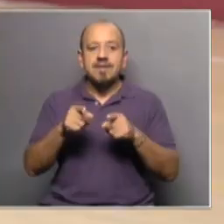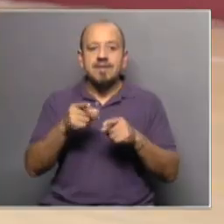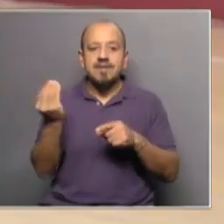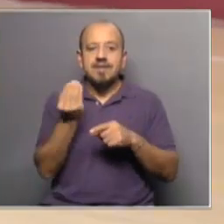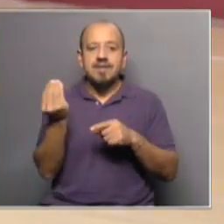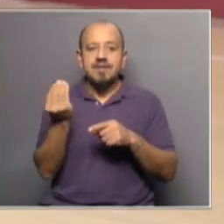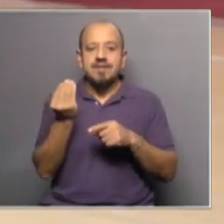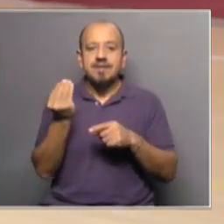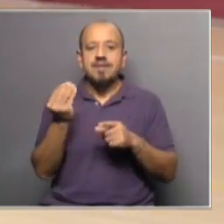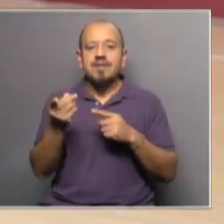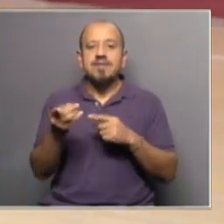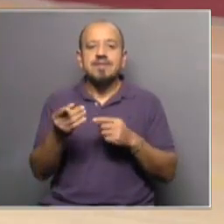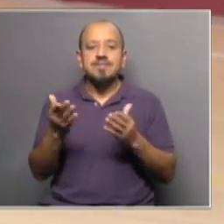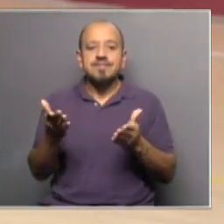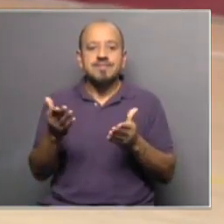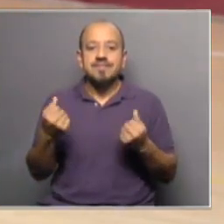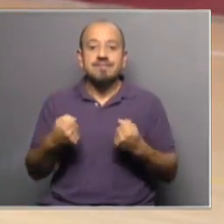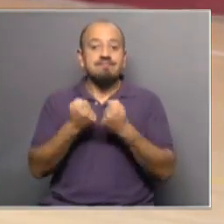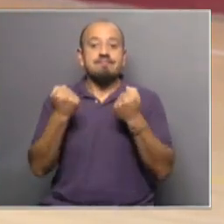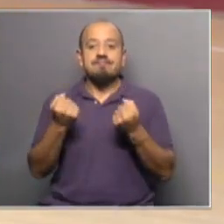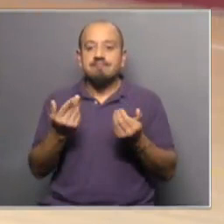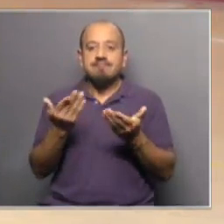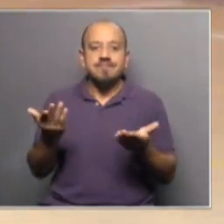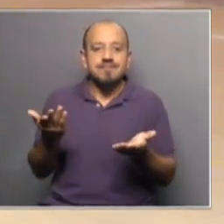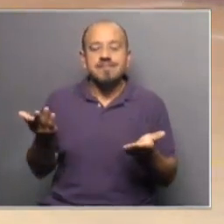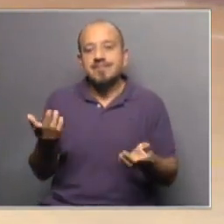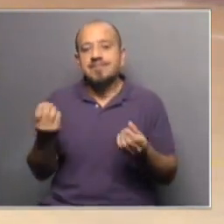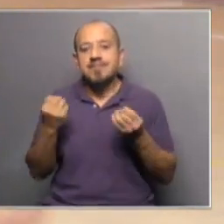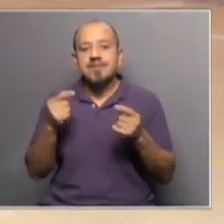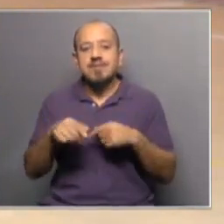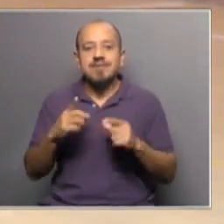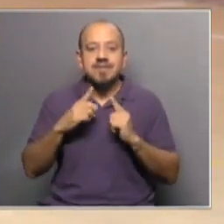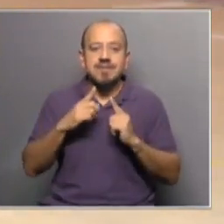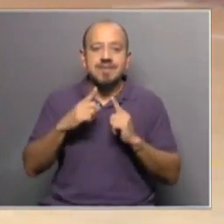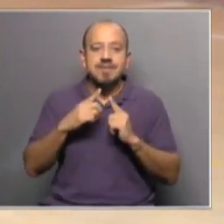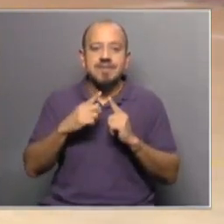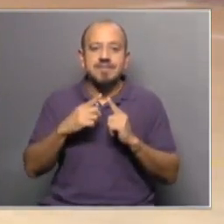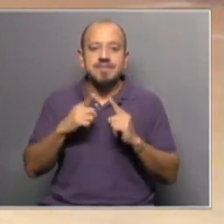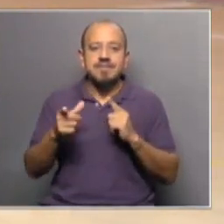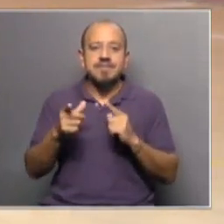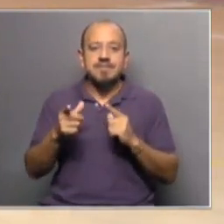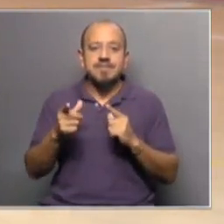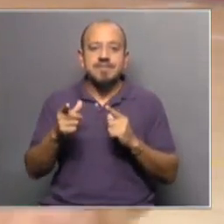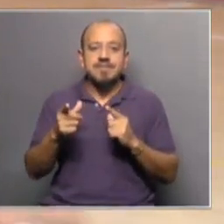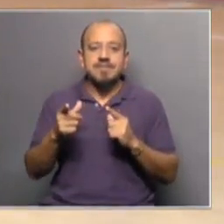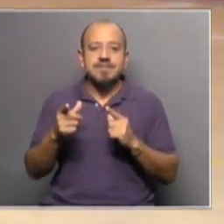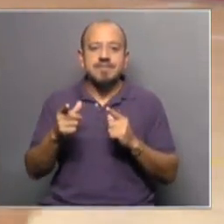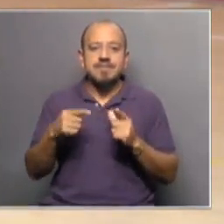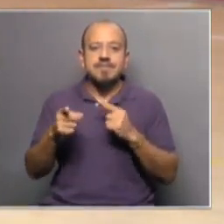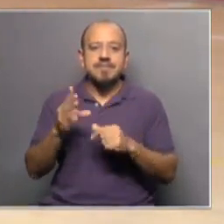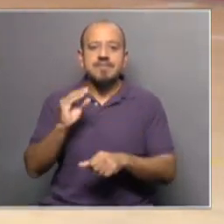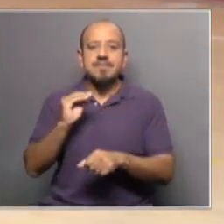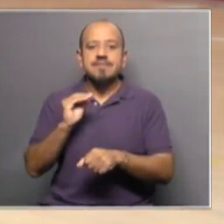tocó dirigir. Fue como, vino bárbaro, porque aparte estábamos esperando hace un tiempo el tema del resultado del